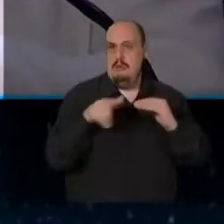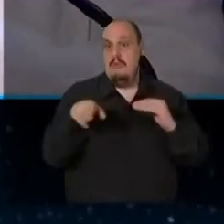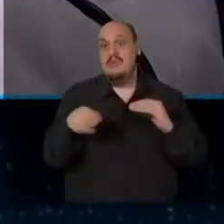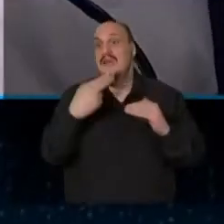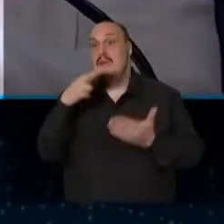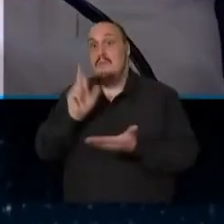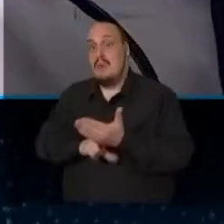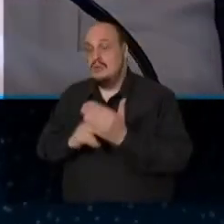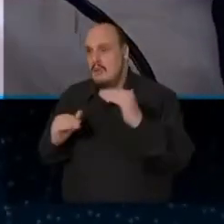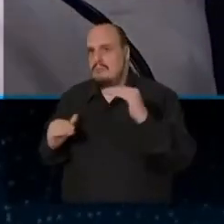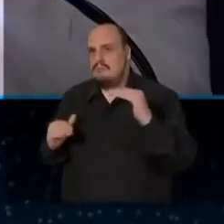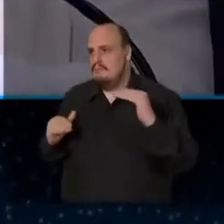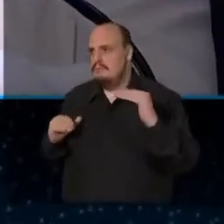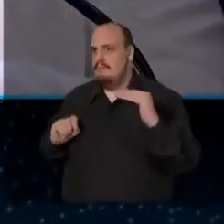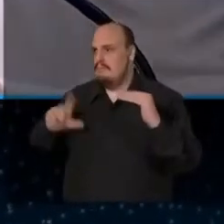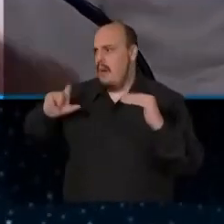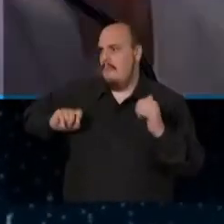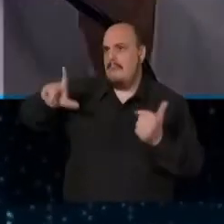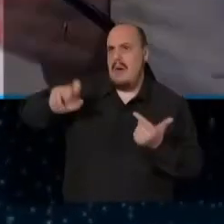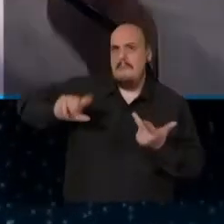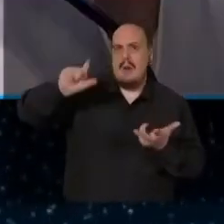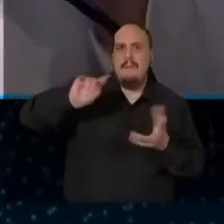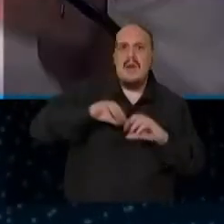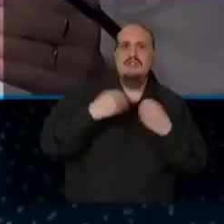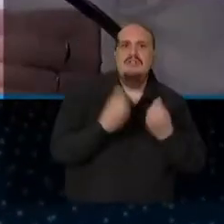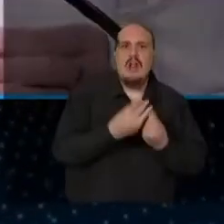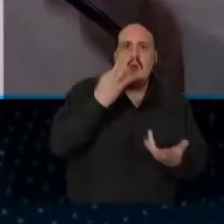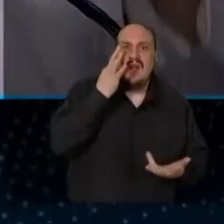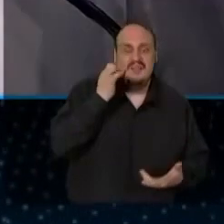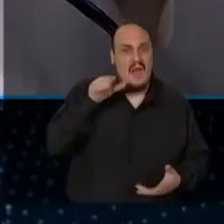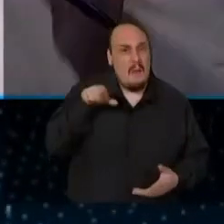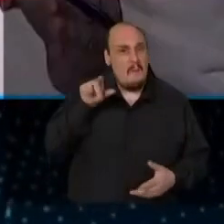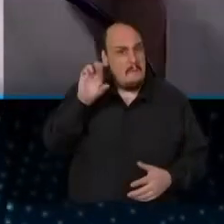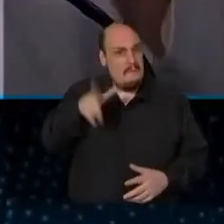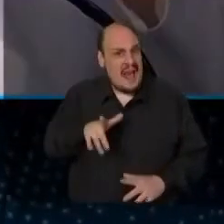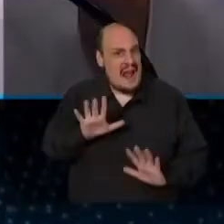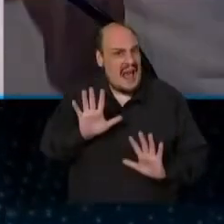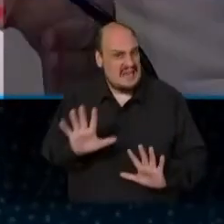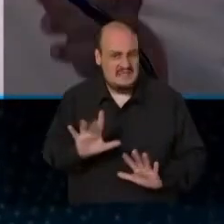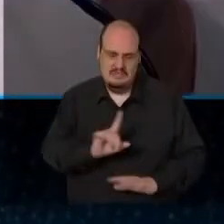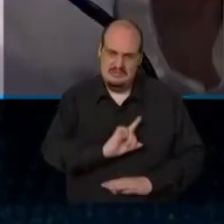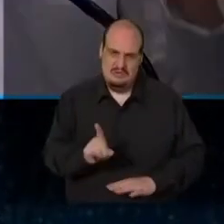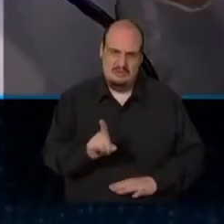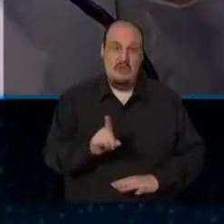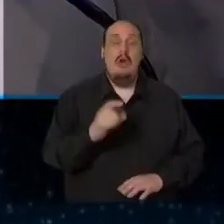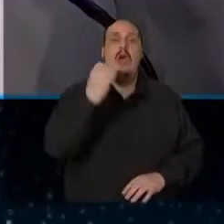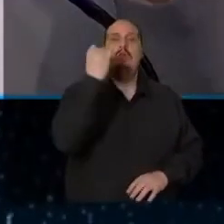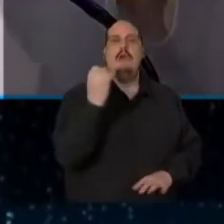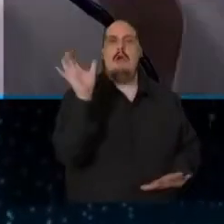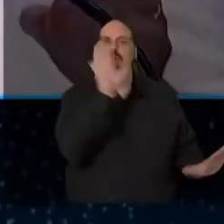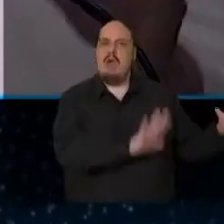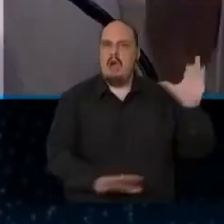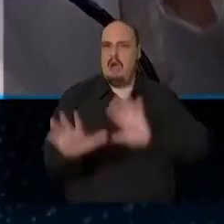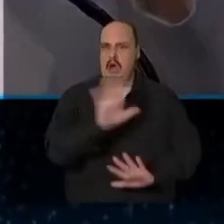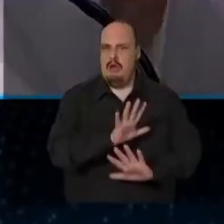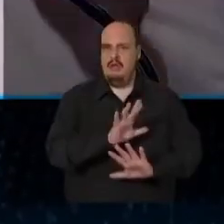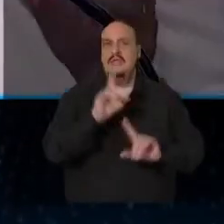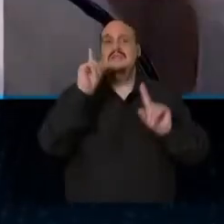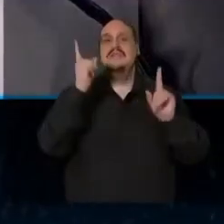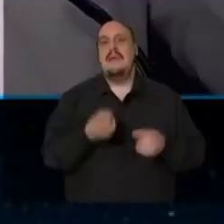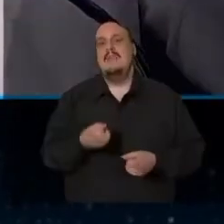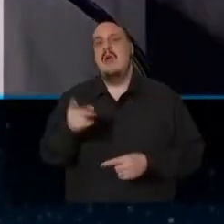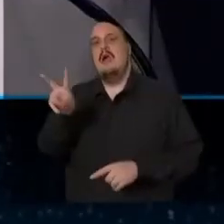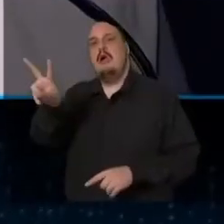impuestos en los 4 años de este gobierno Ese es nuestro plan orden económic equilibrio